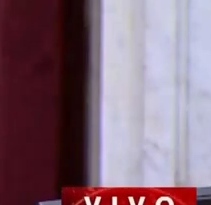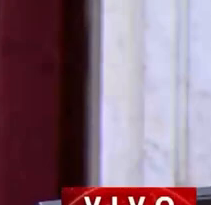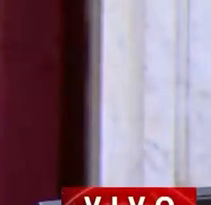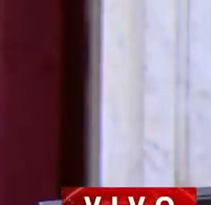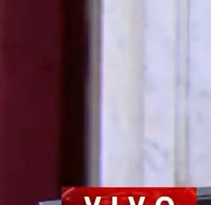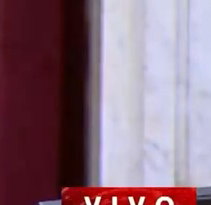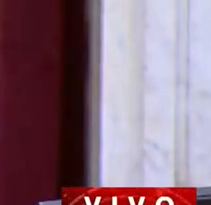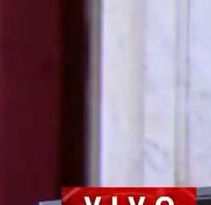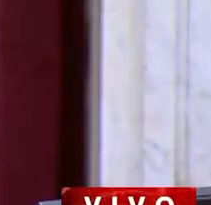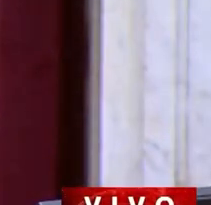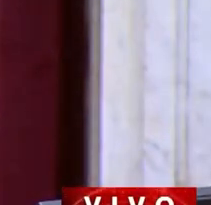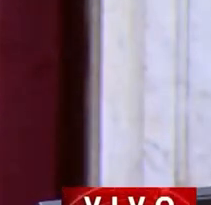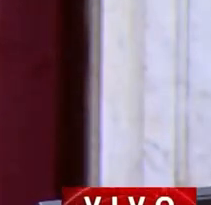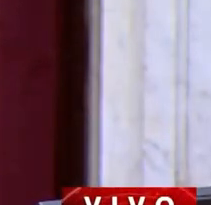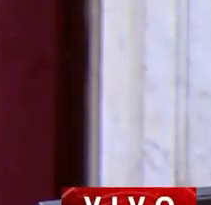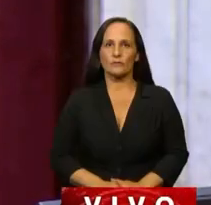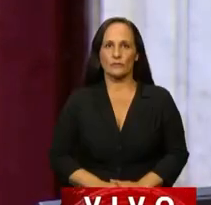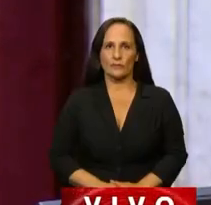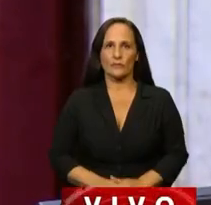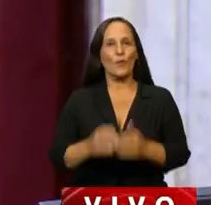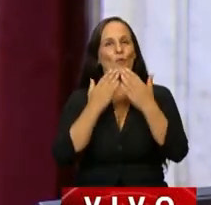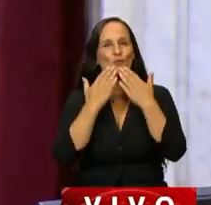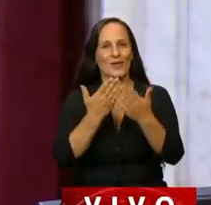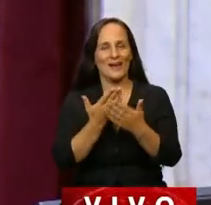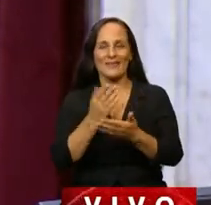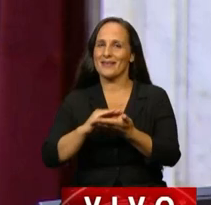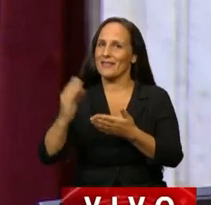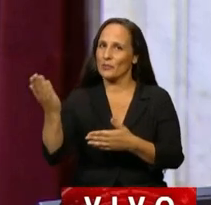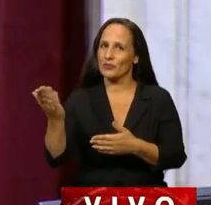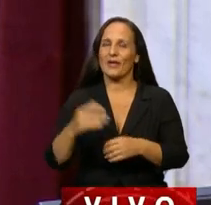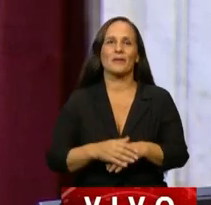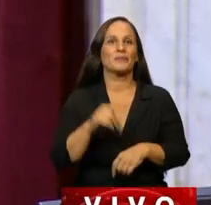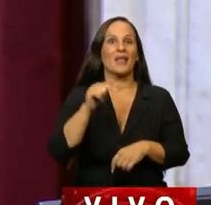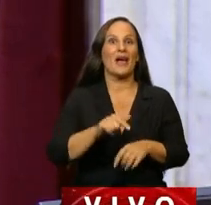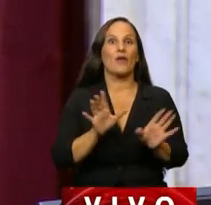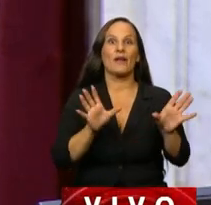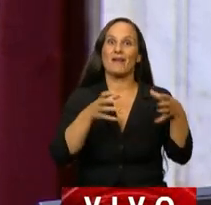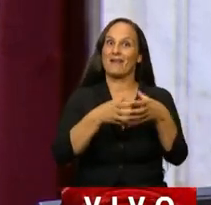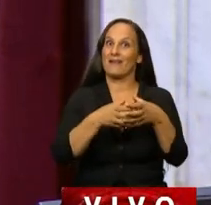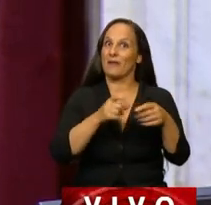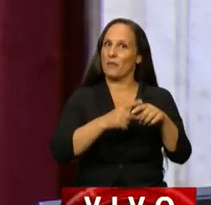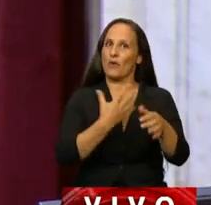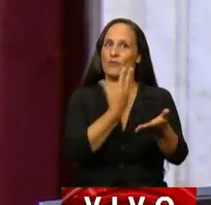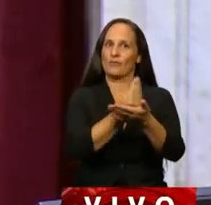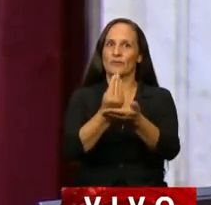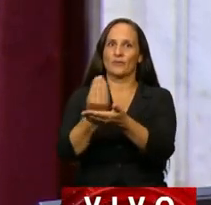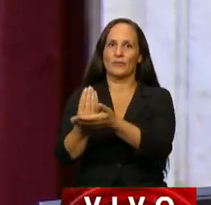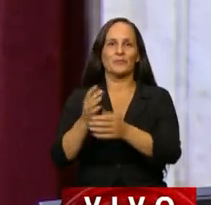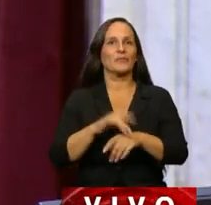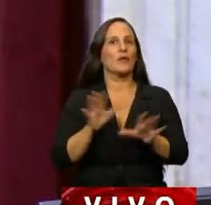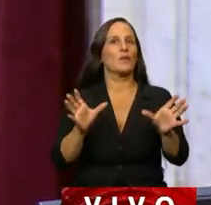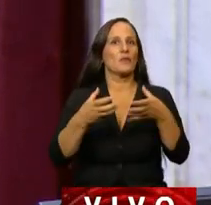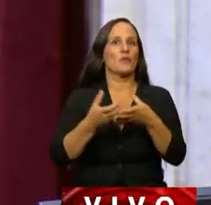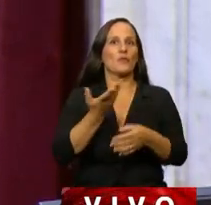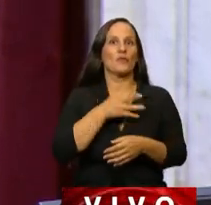Corresponde ahora el tiempo para los representantes de los bloques. Empezamos por el Frente de